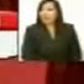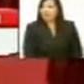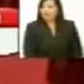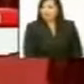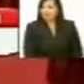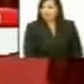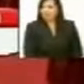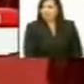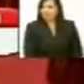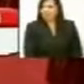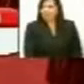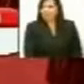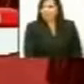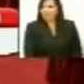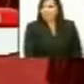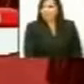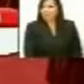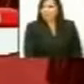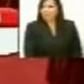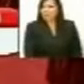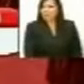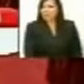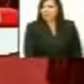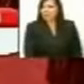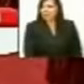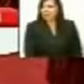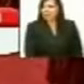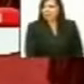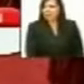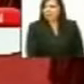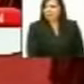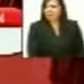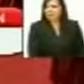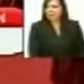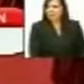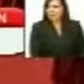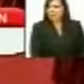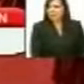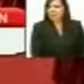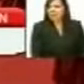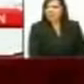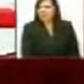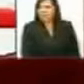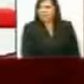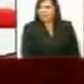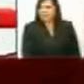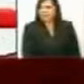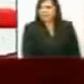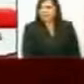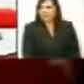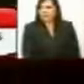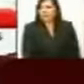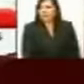aspecto. Muy brevemente, para reiterar, en nombre de la Secretaría General, y acá está el Secretario General